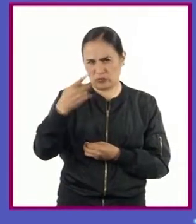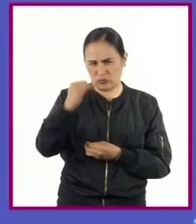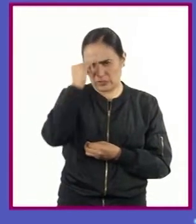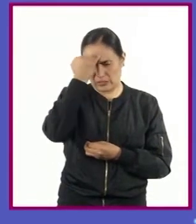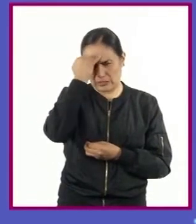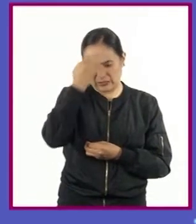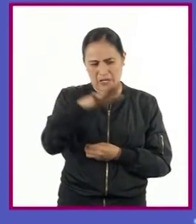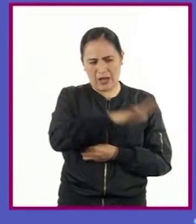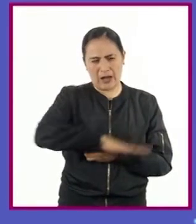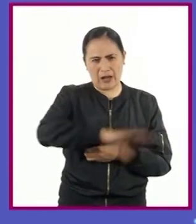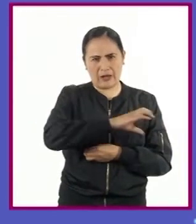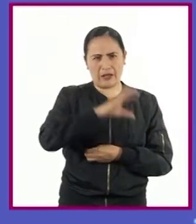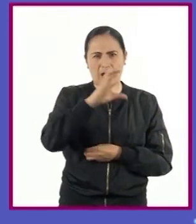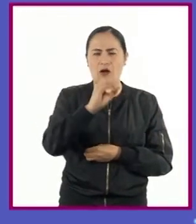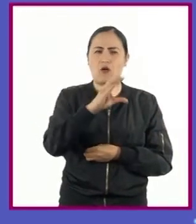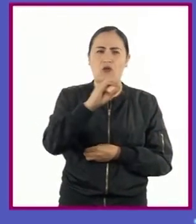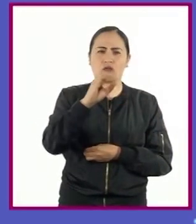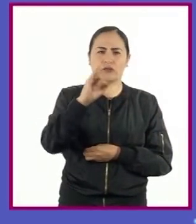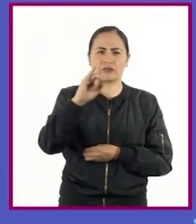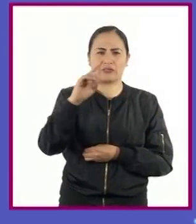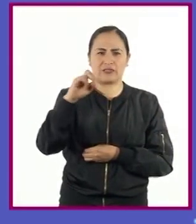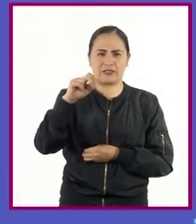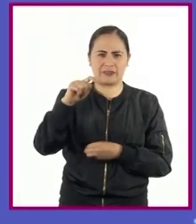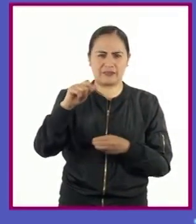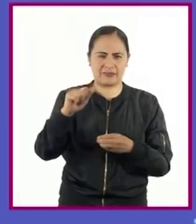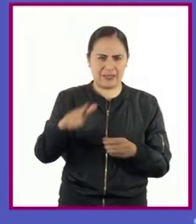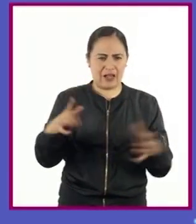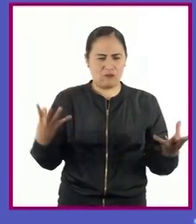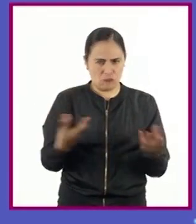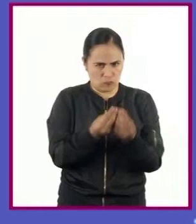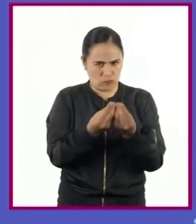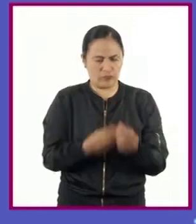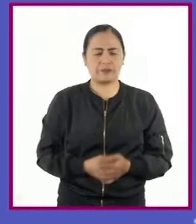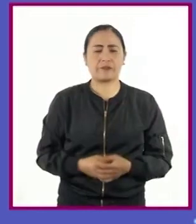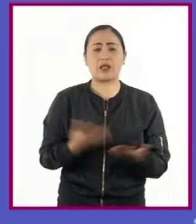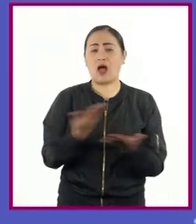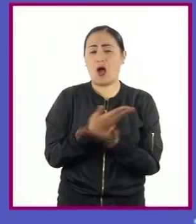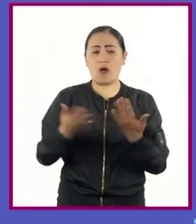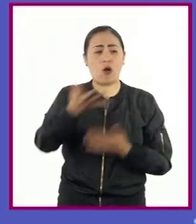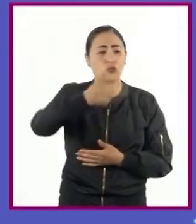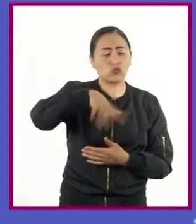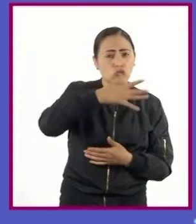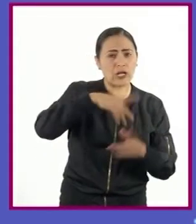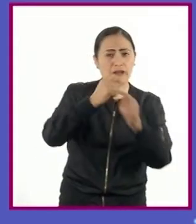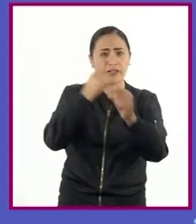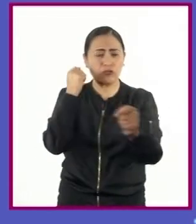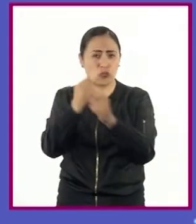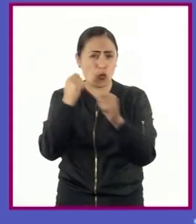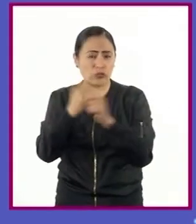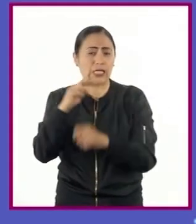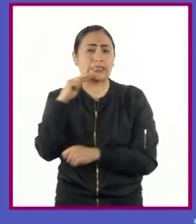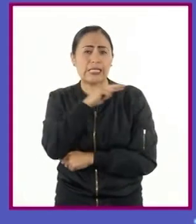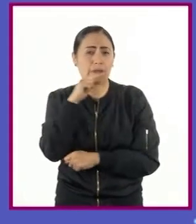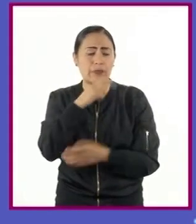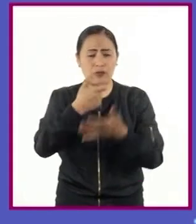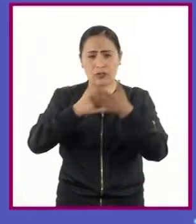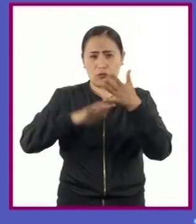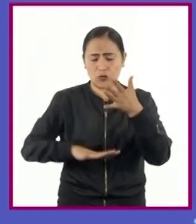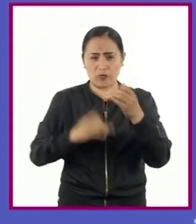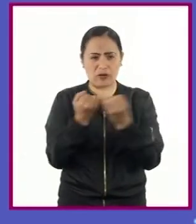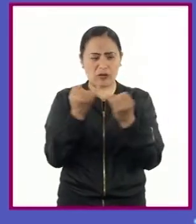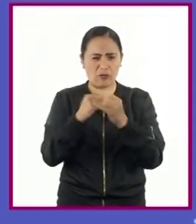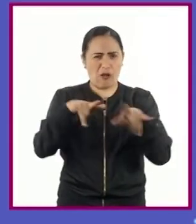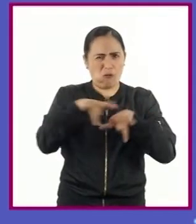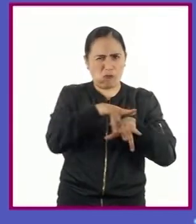occidental. Ante la necesidad de la población por contar con medios de transporte rápidos, económicos y capaces de sortear el